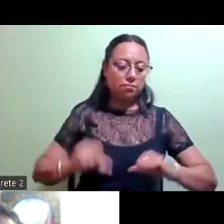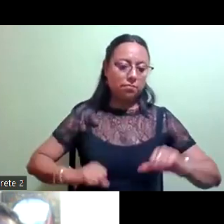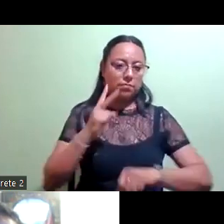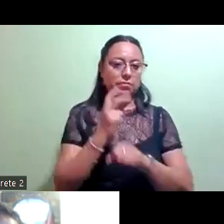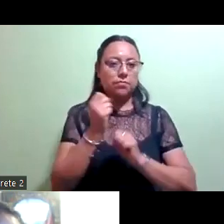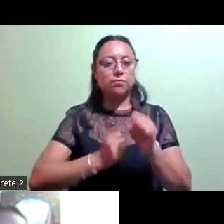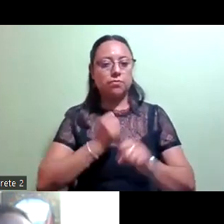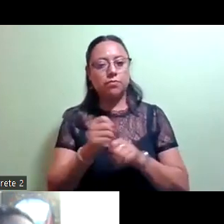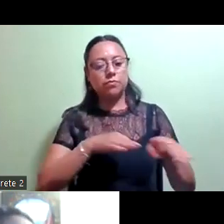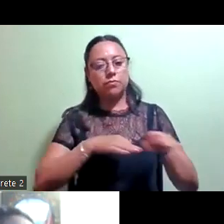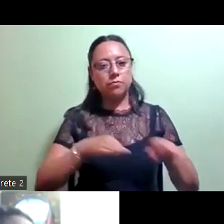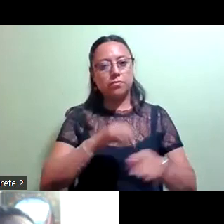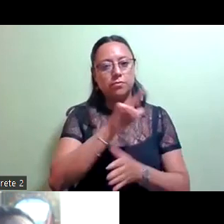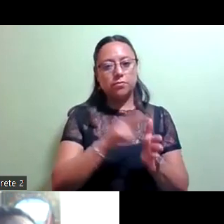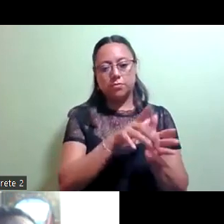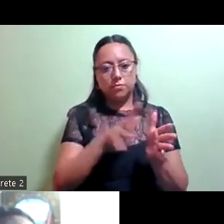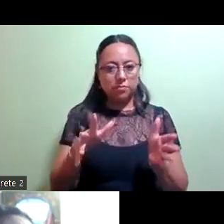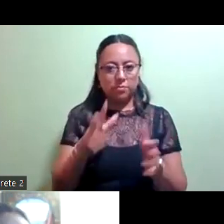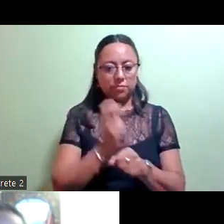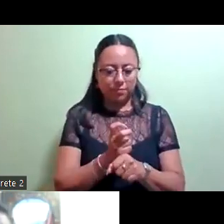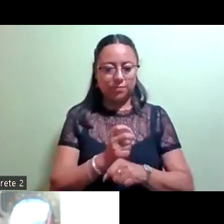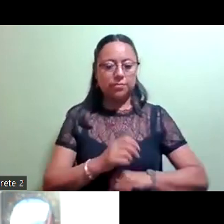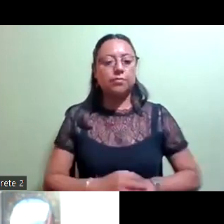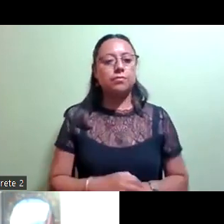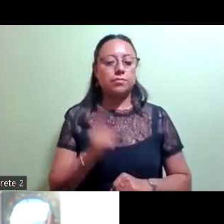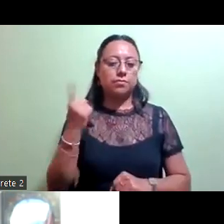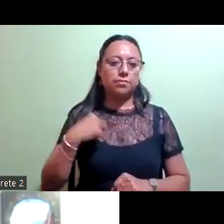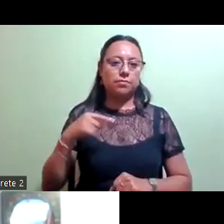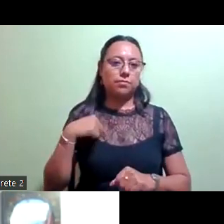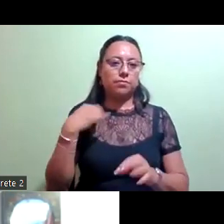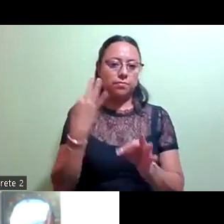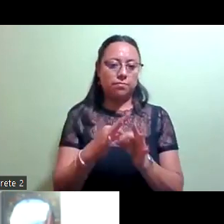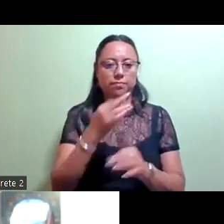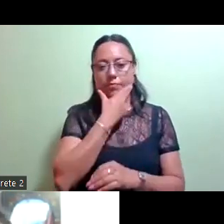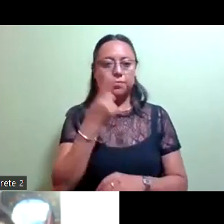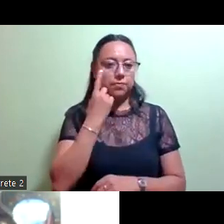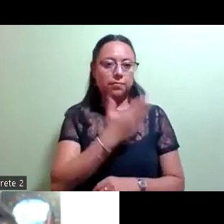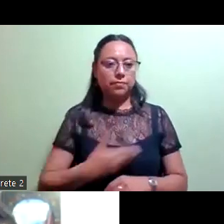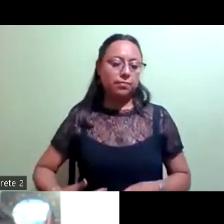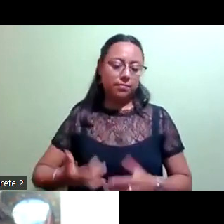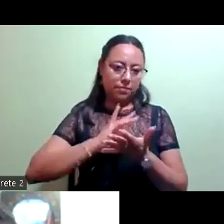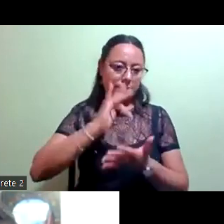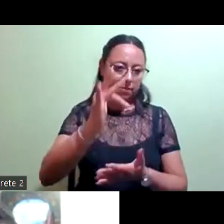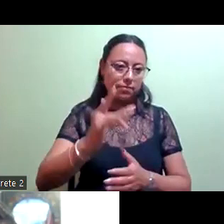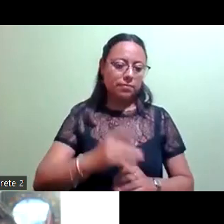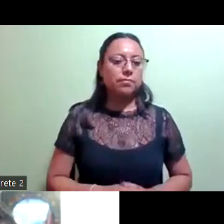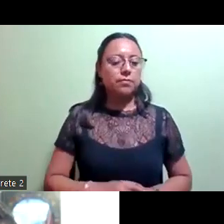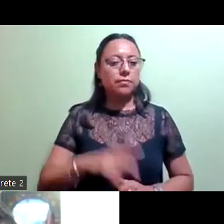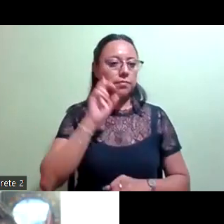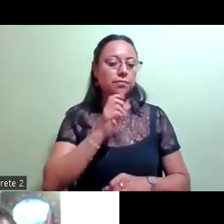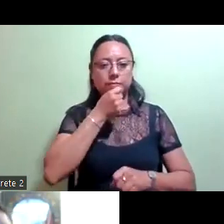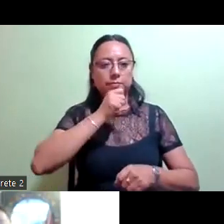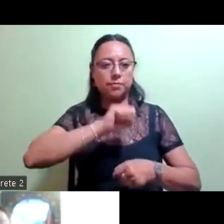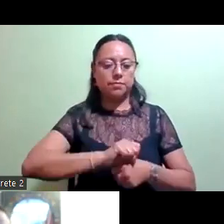de ejercicio legislativo de la segunda legislatura. Amplía su instrucción, diputado presidente. Gracias, secretaria.